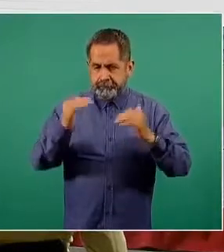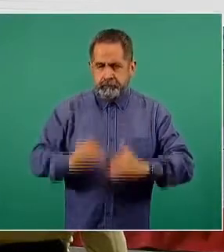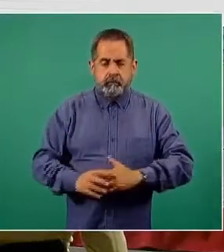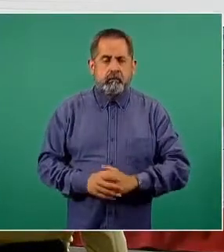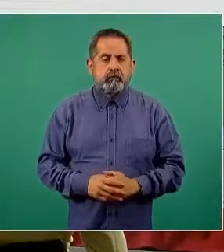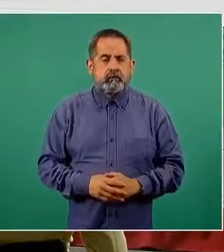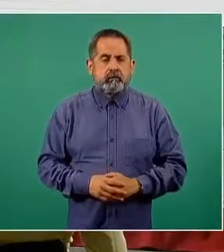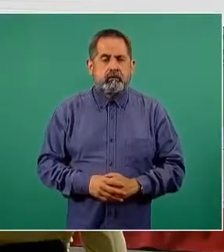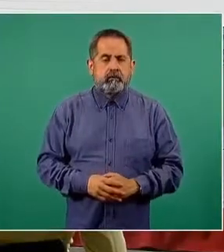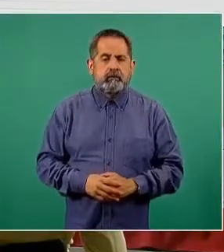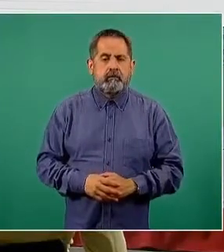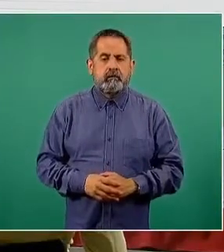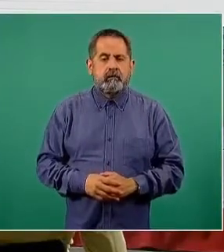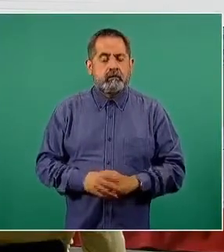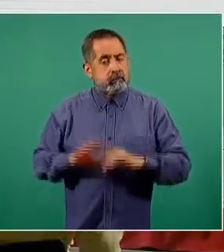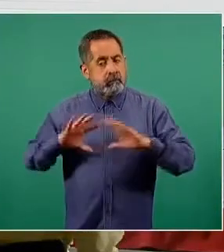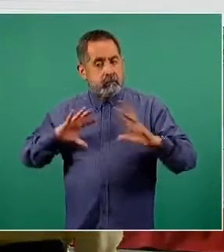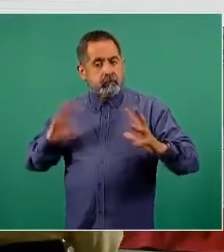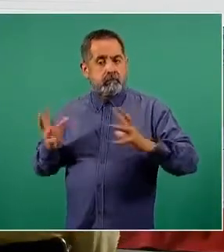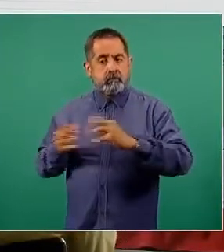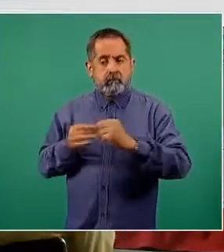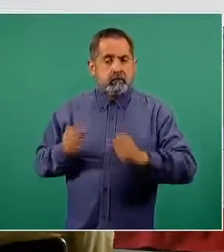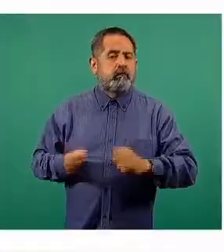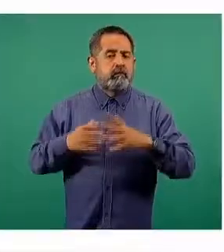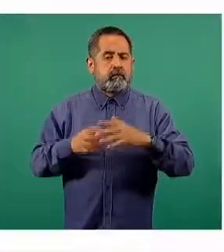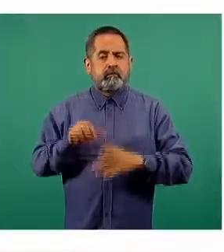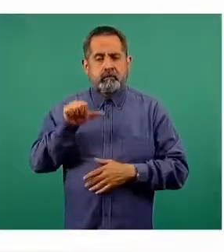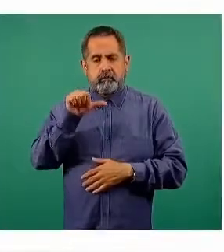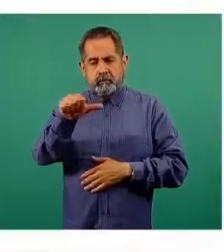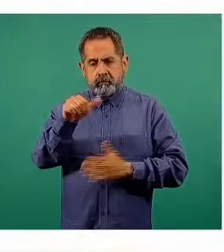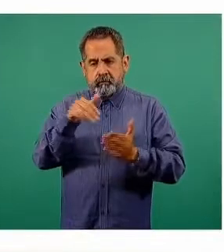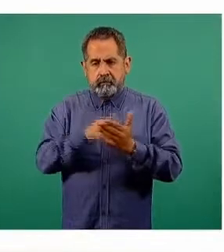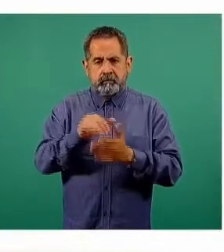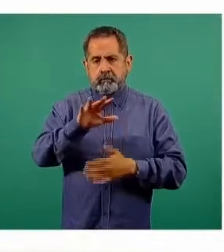favor. En forma acumulativa tenemos ya